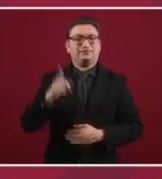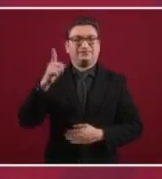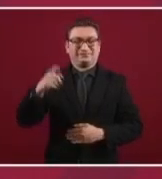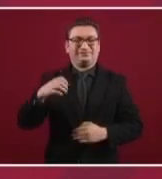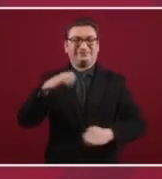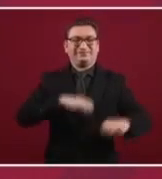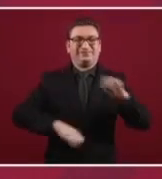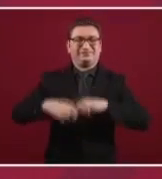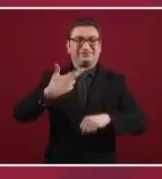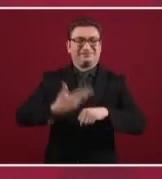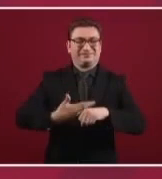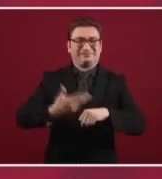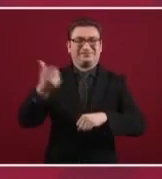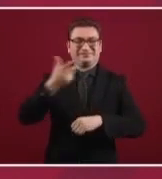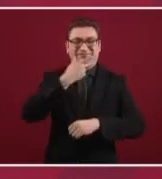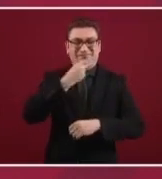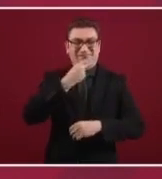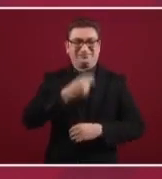embajador